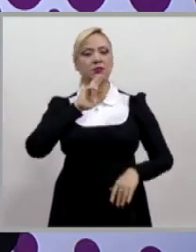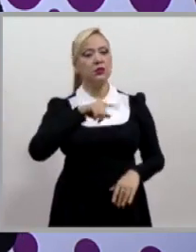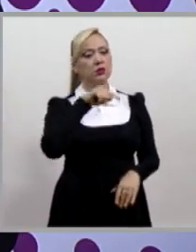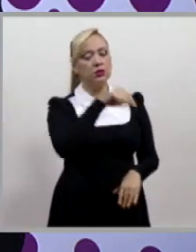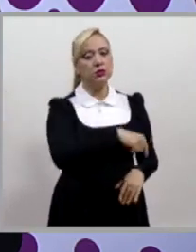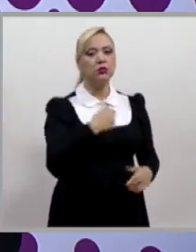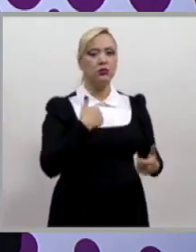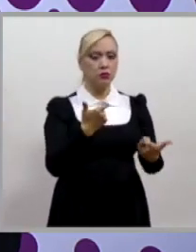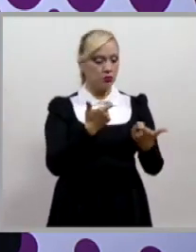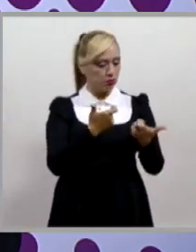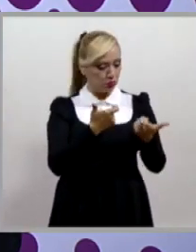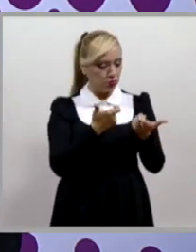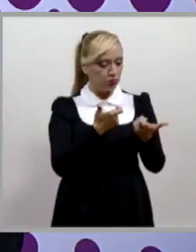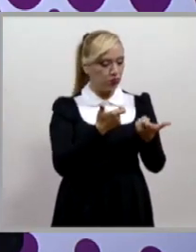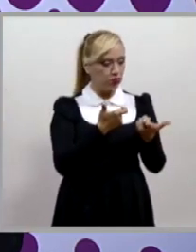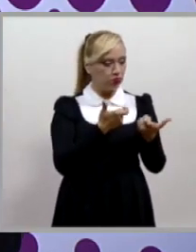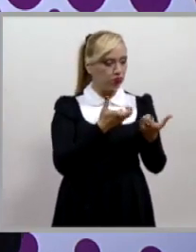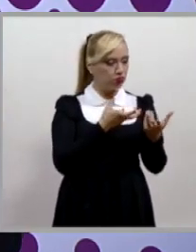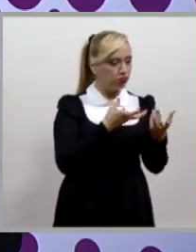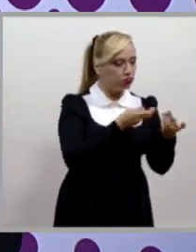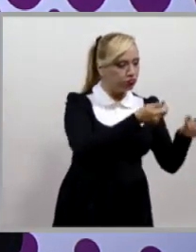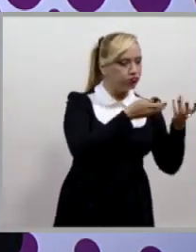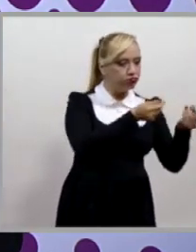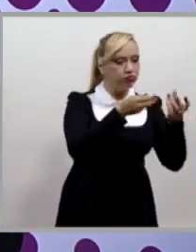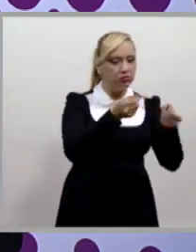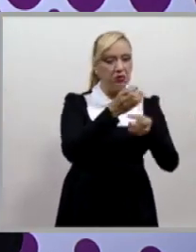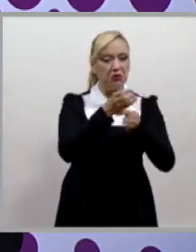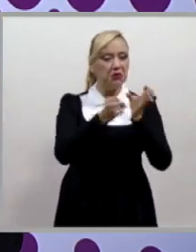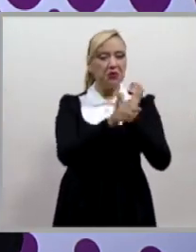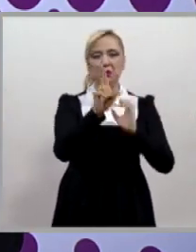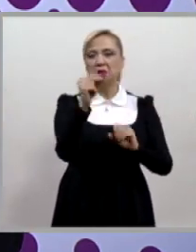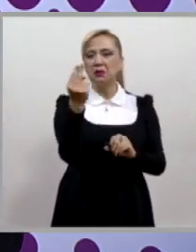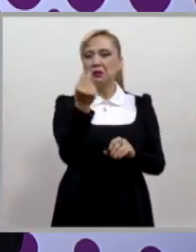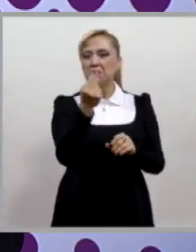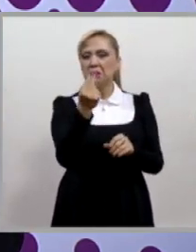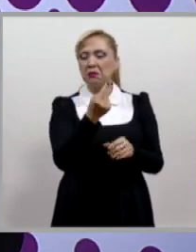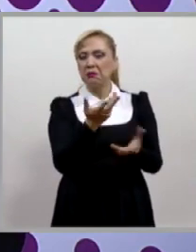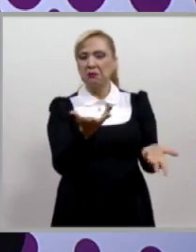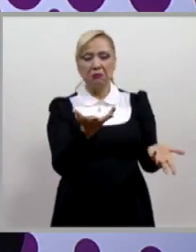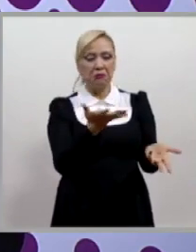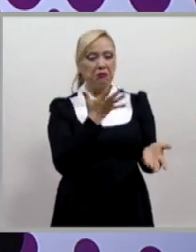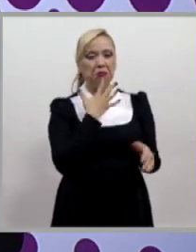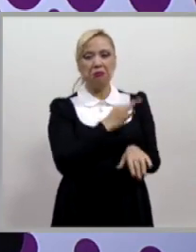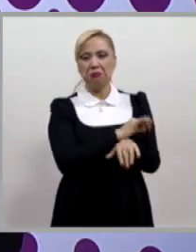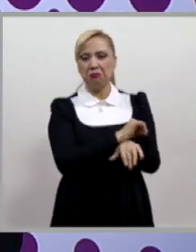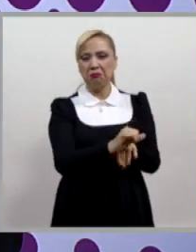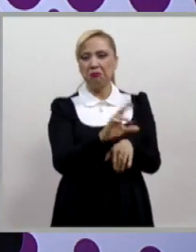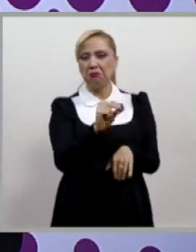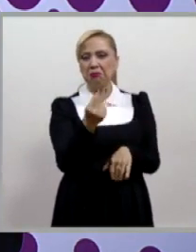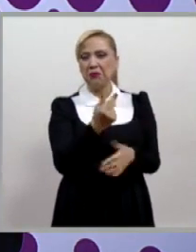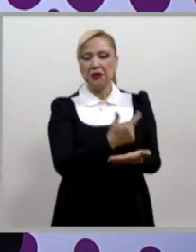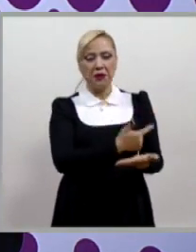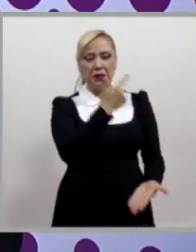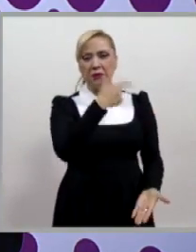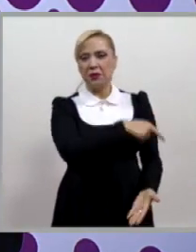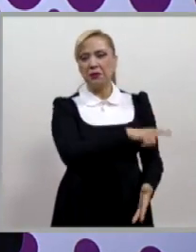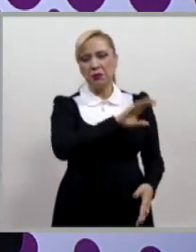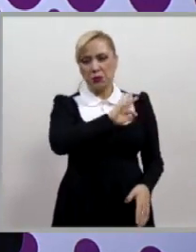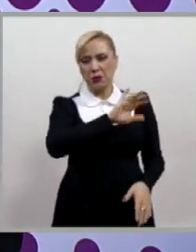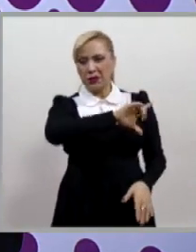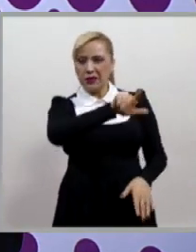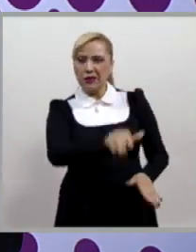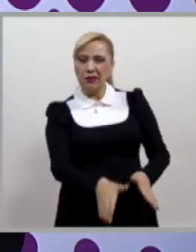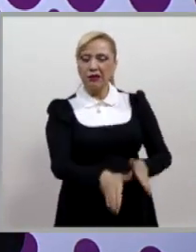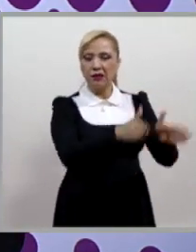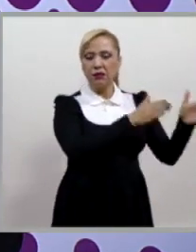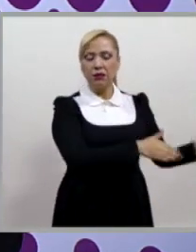ver dónde puedo implementar herramientas tecnológicas que yo creo que fue el reto que dejó